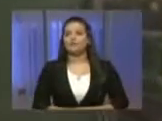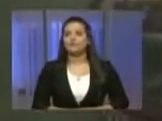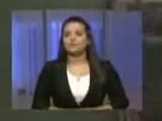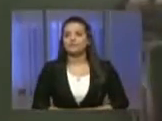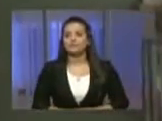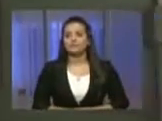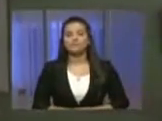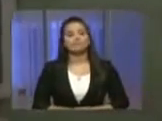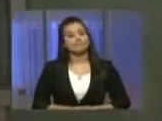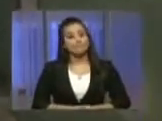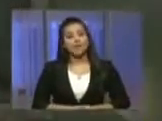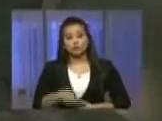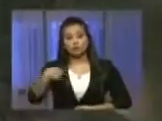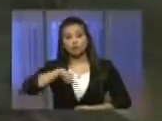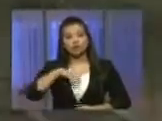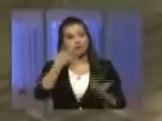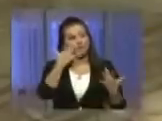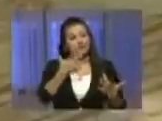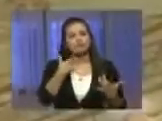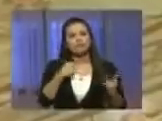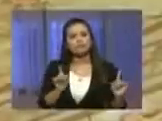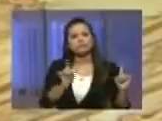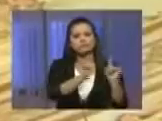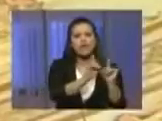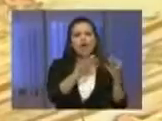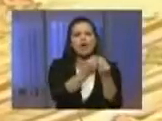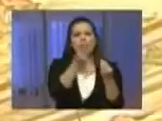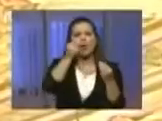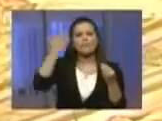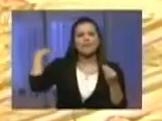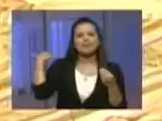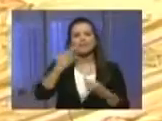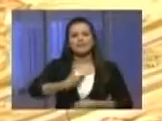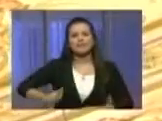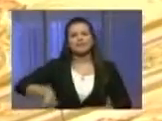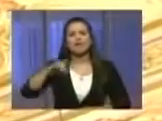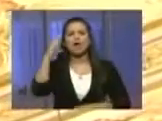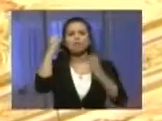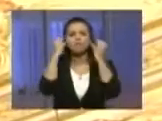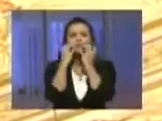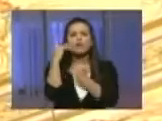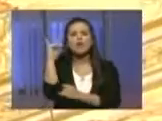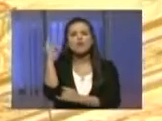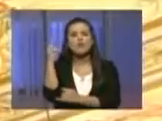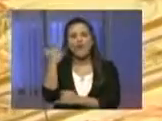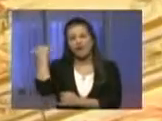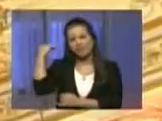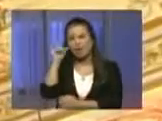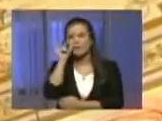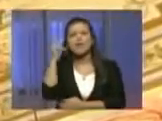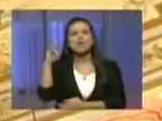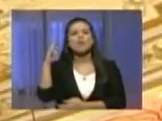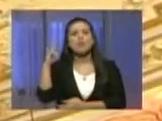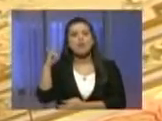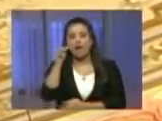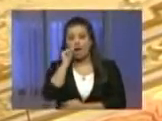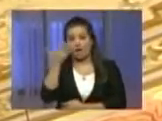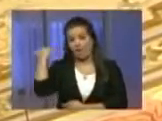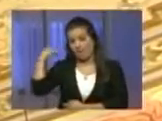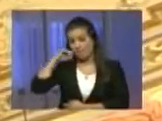cerca acompañando al presidente Lula da Silva nuestro comandante Chávez porque fue el presidente Lula da Silva quien